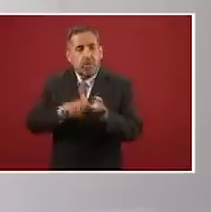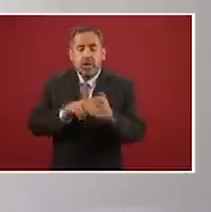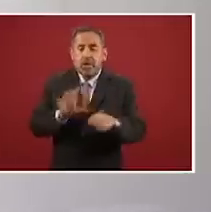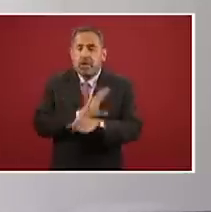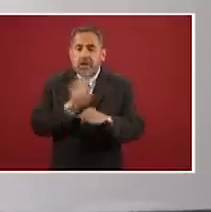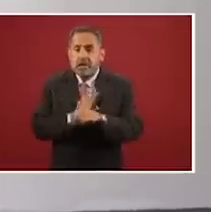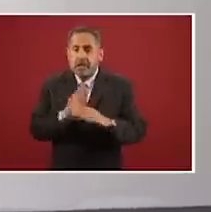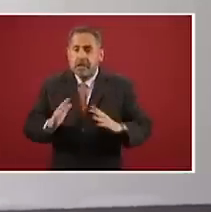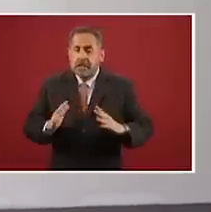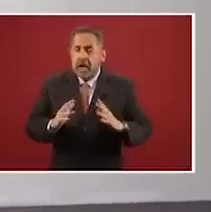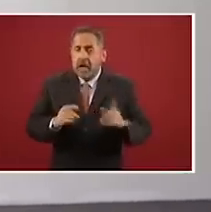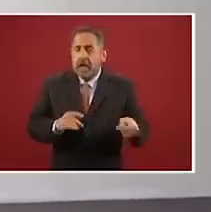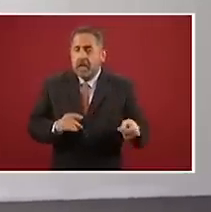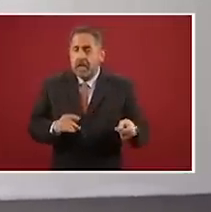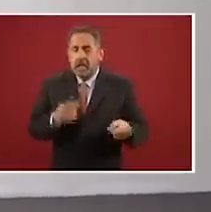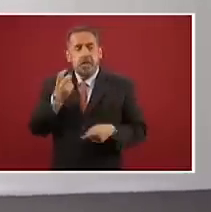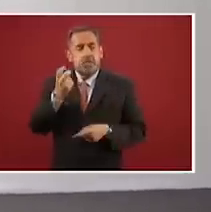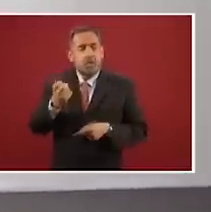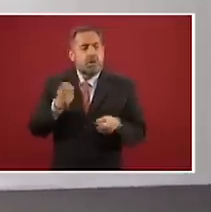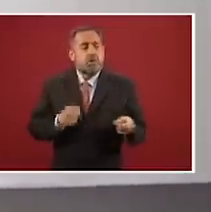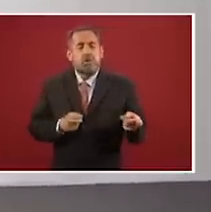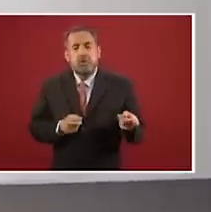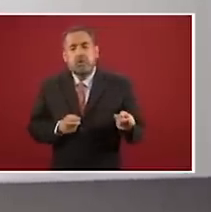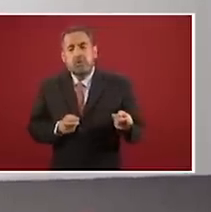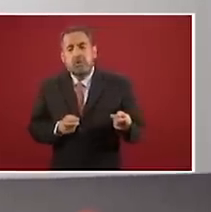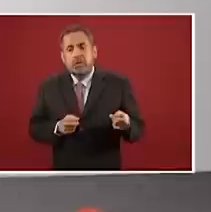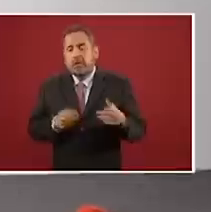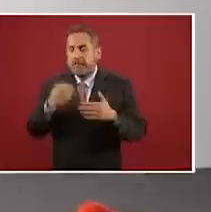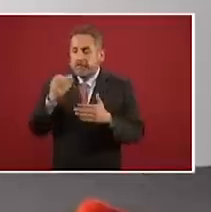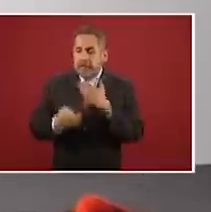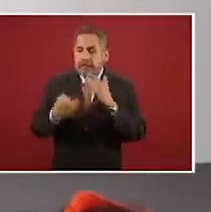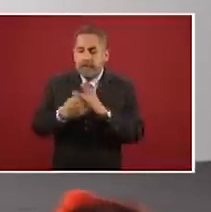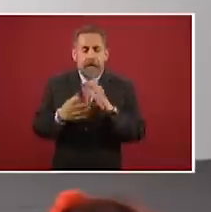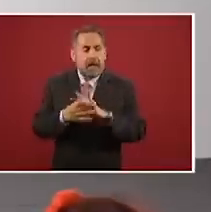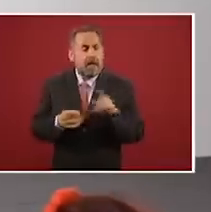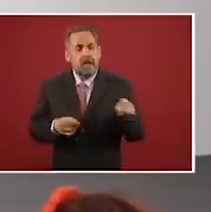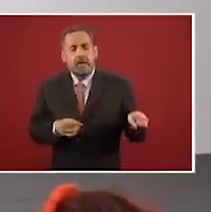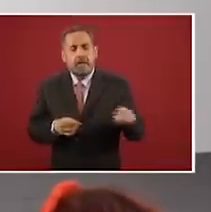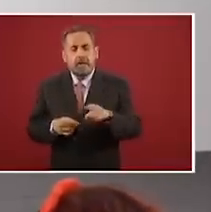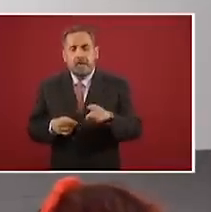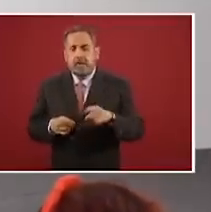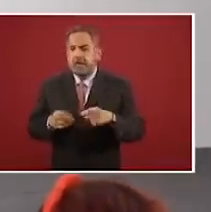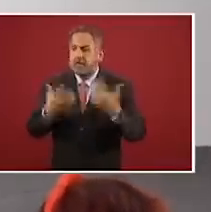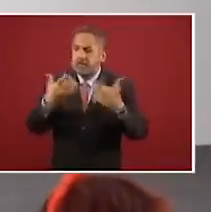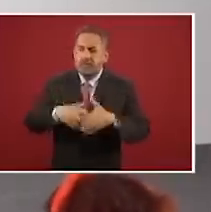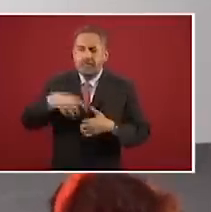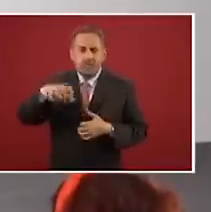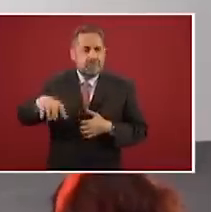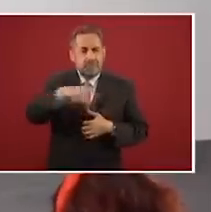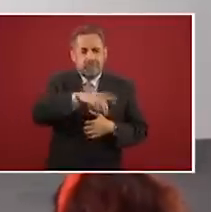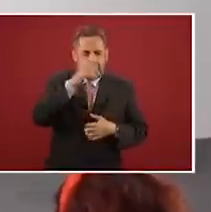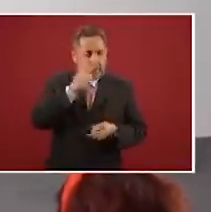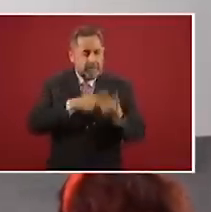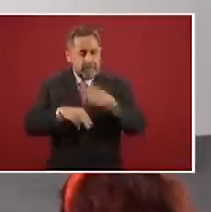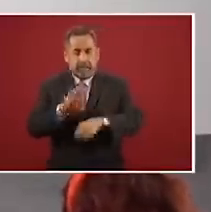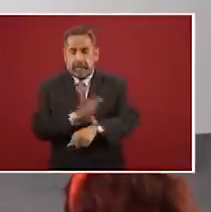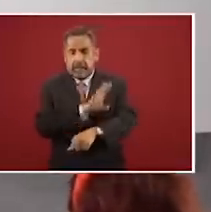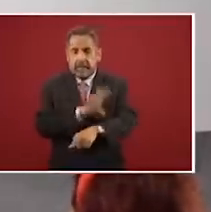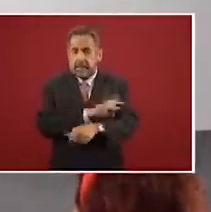eléctrica, y es por eso, porque nos falta plantas para la generación de